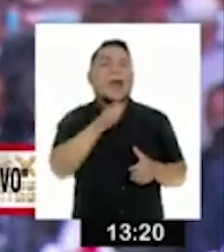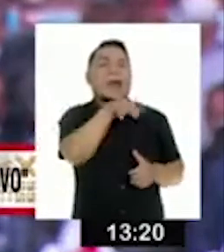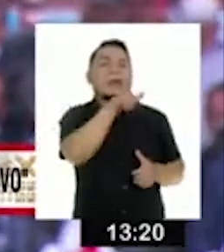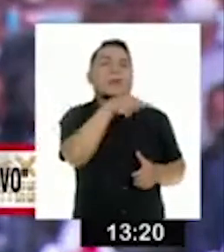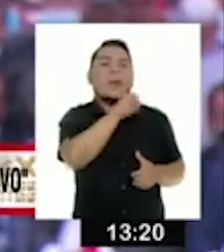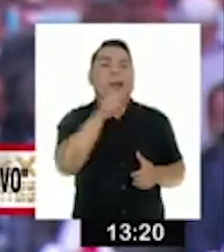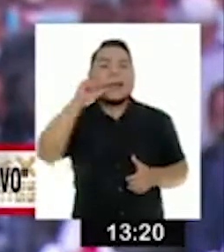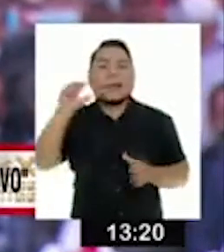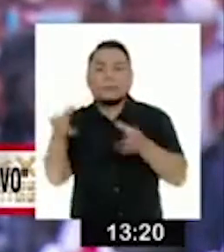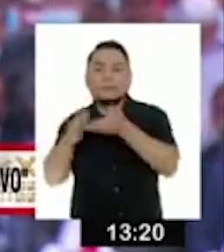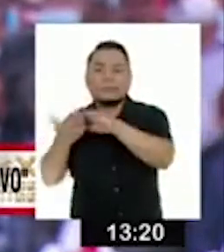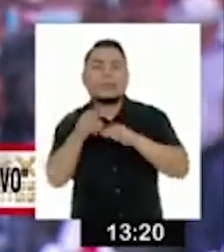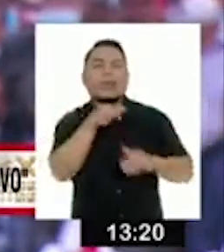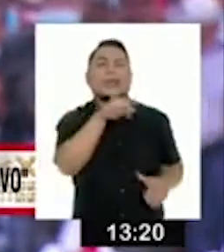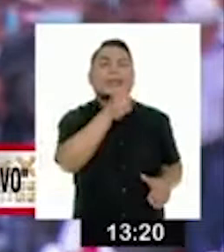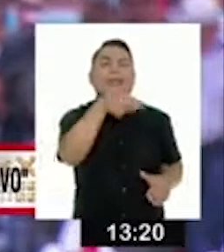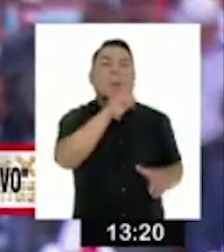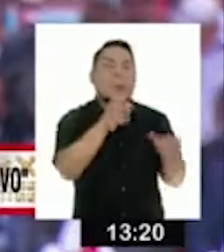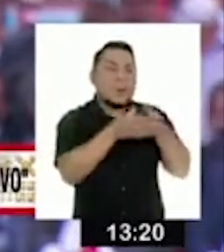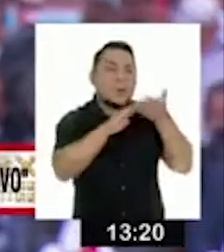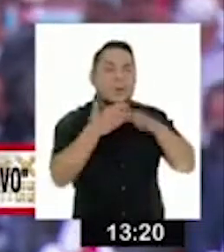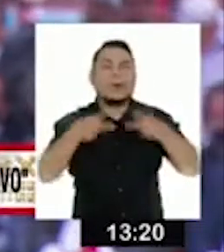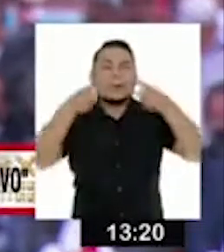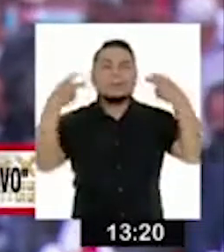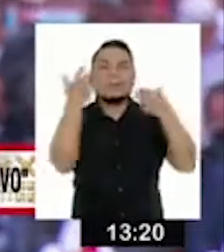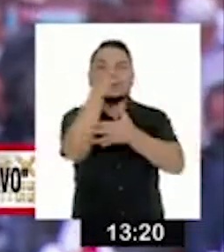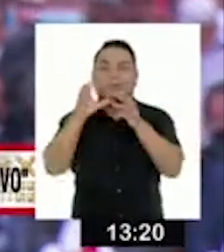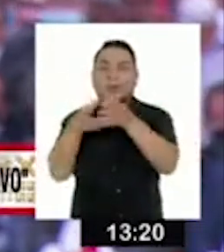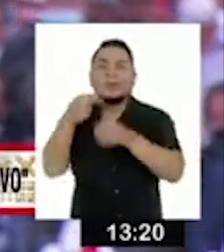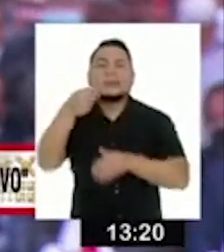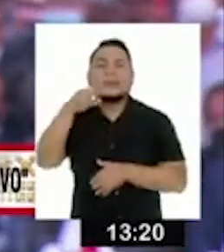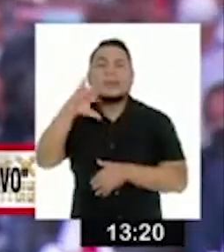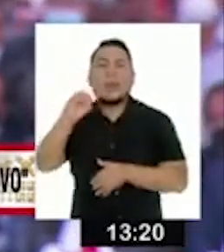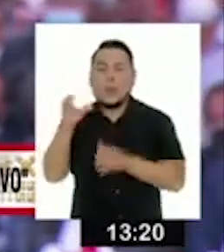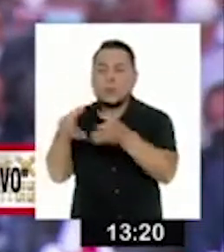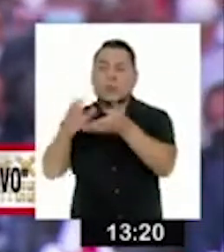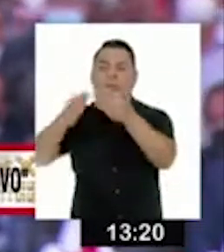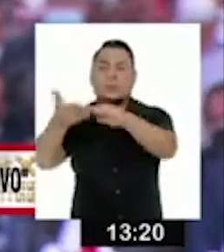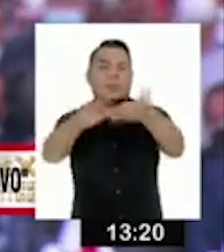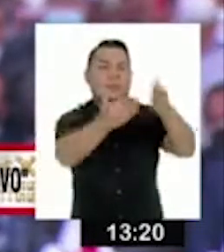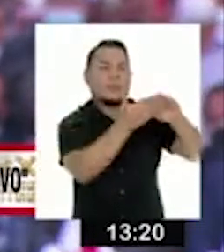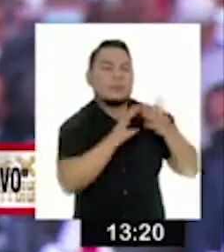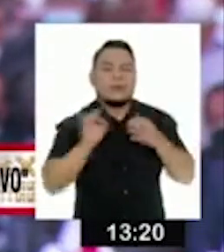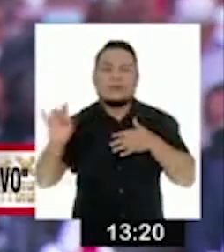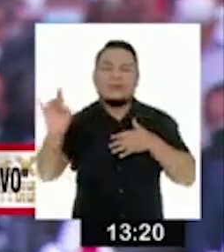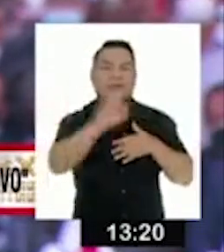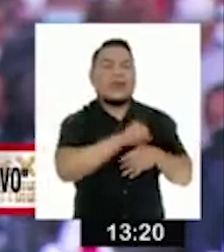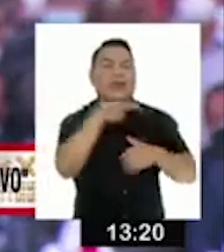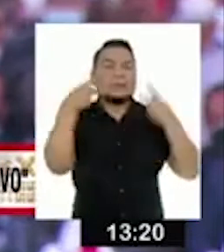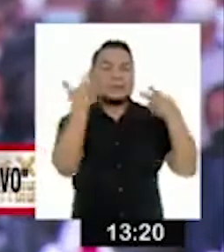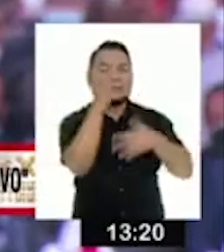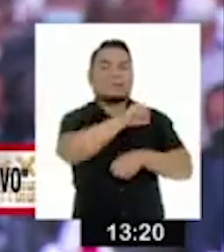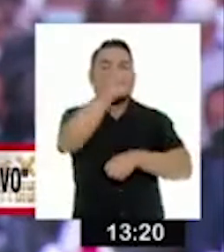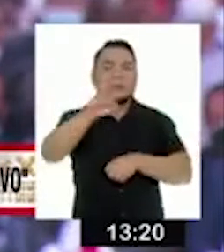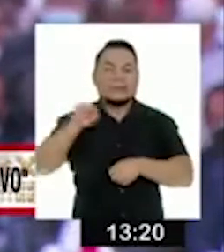aguajún, a los conibos, a los chipibos, a todos los pueblos del Perú, que